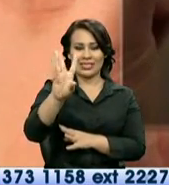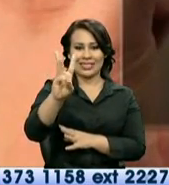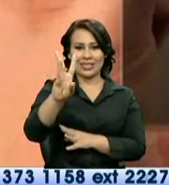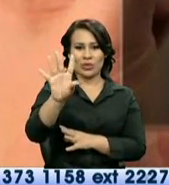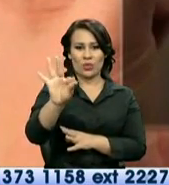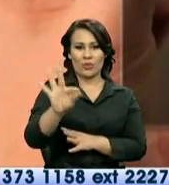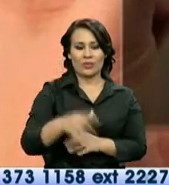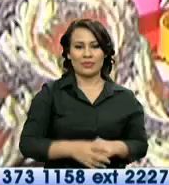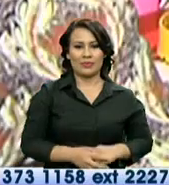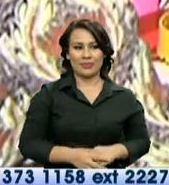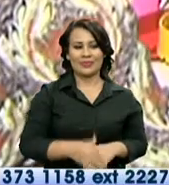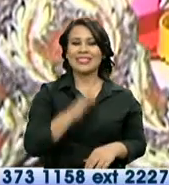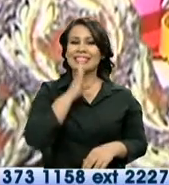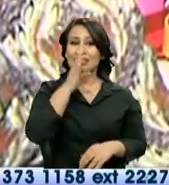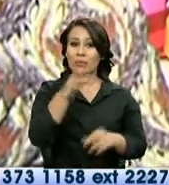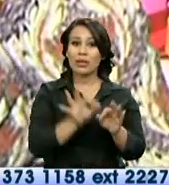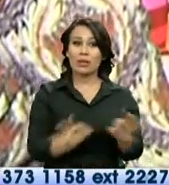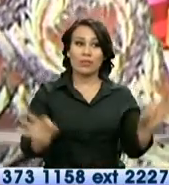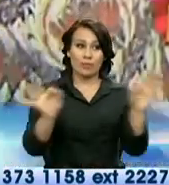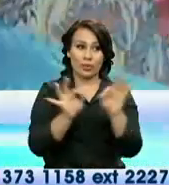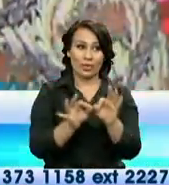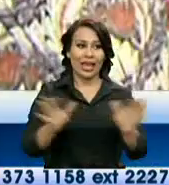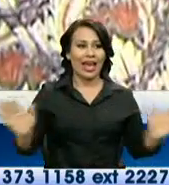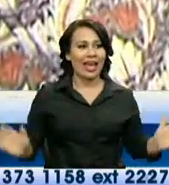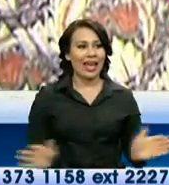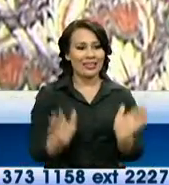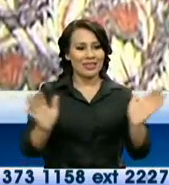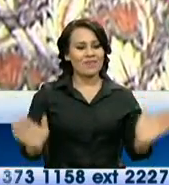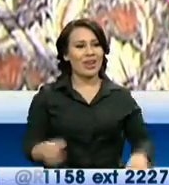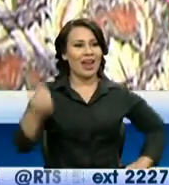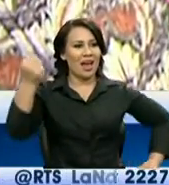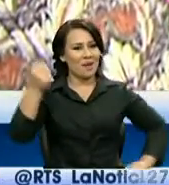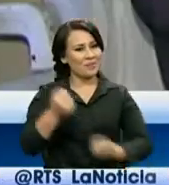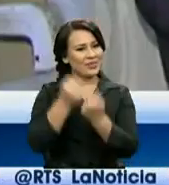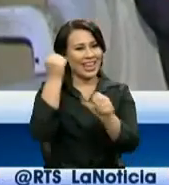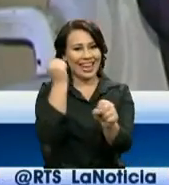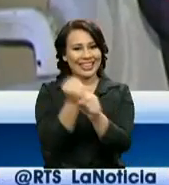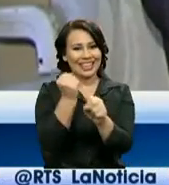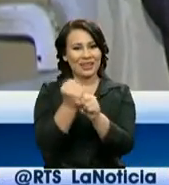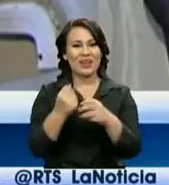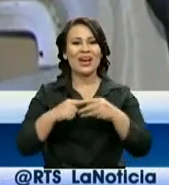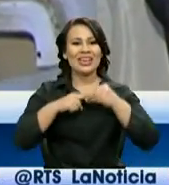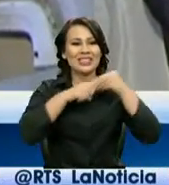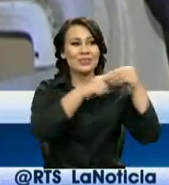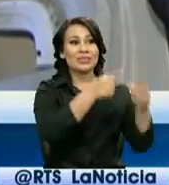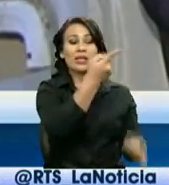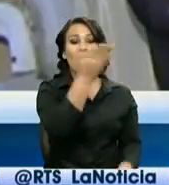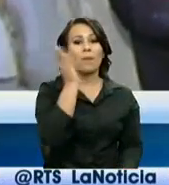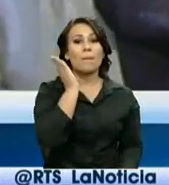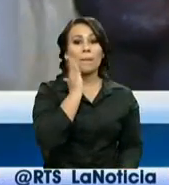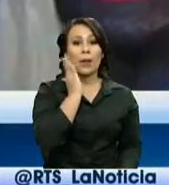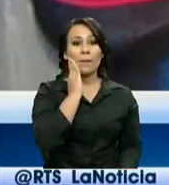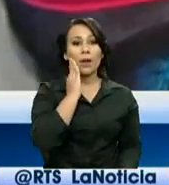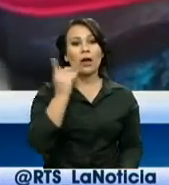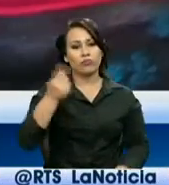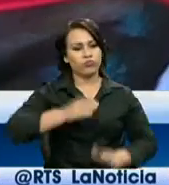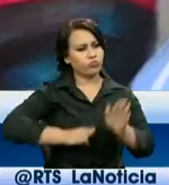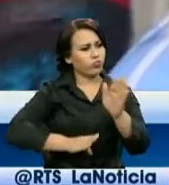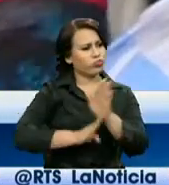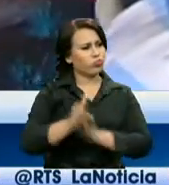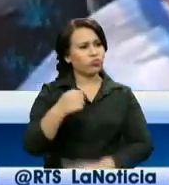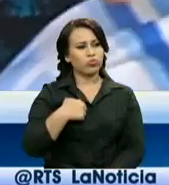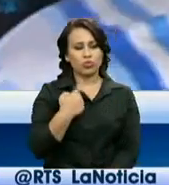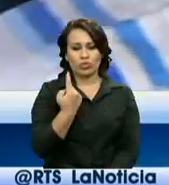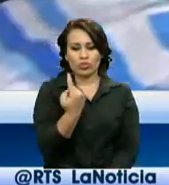098-92-49669. Siempre es importante incentivar y apoyar el trabajo, especialmente de una madre que salió adelante con